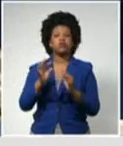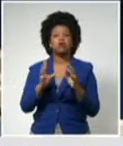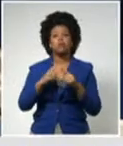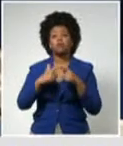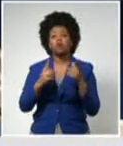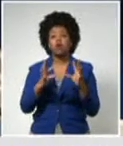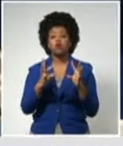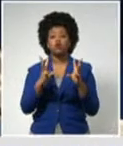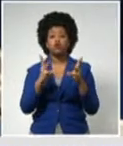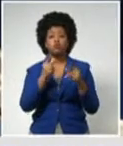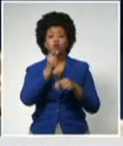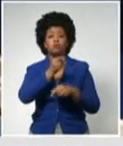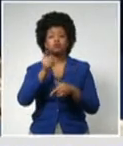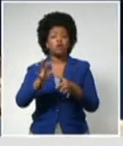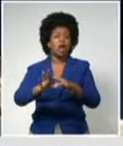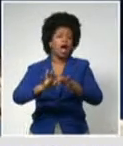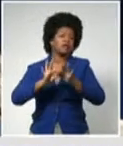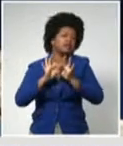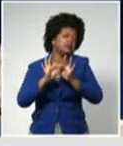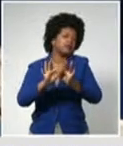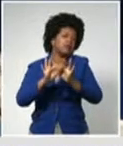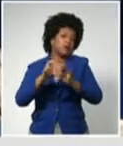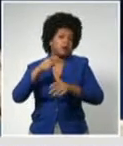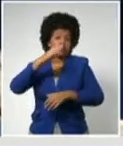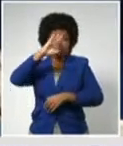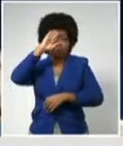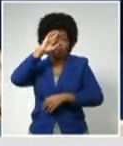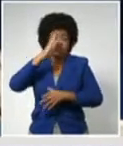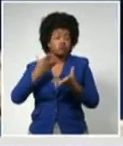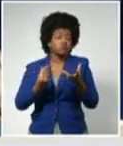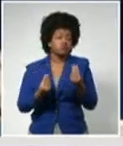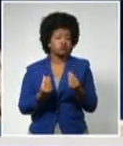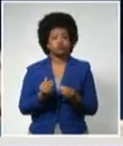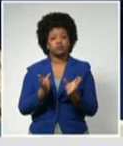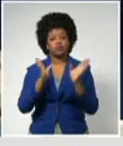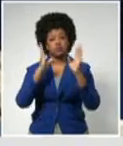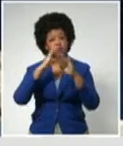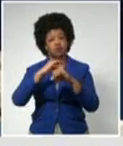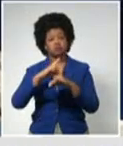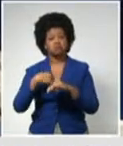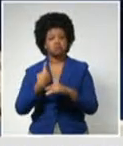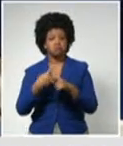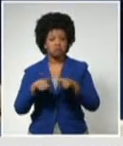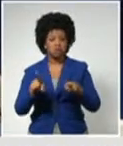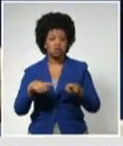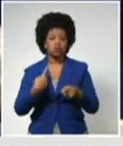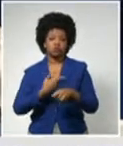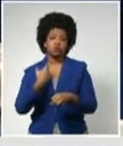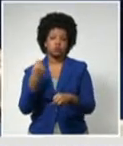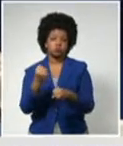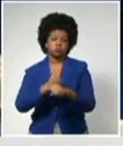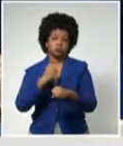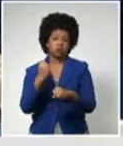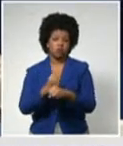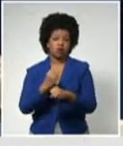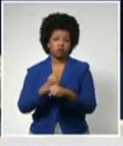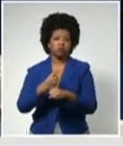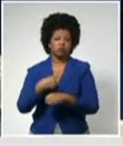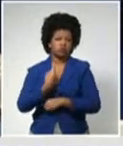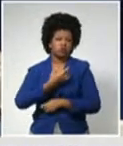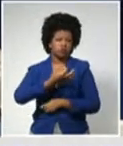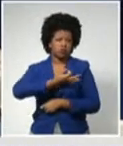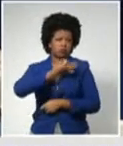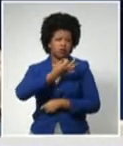Cuba no es una cifra elevada, pero se está trabajando con ello. Sí, eso lo comentamos aquí en una